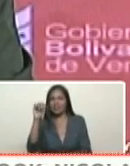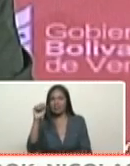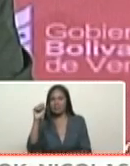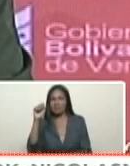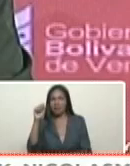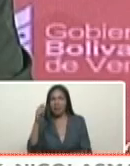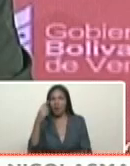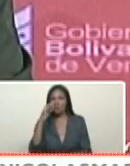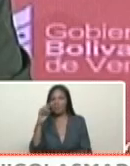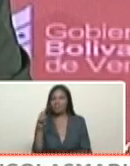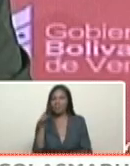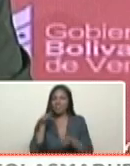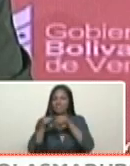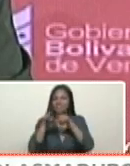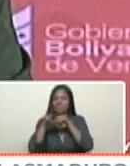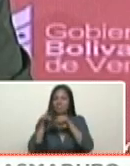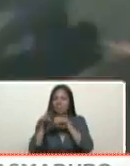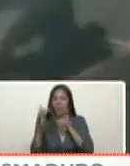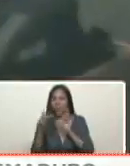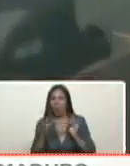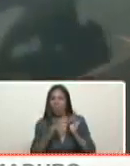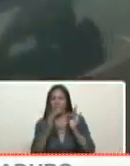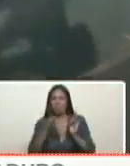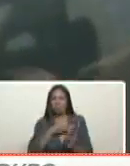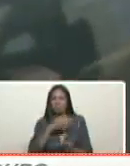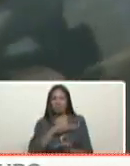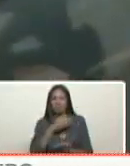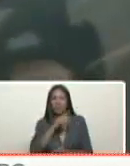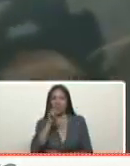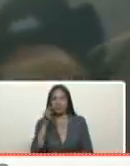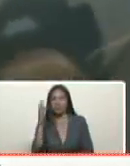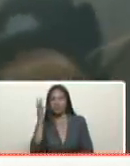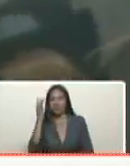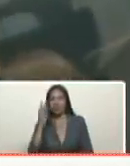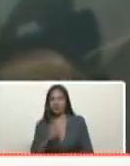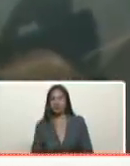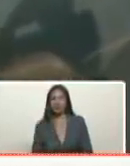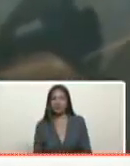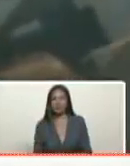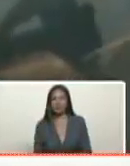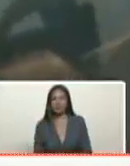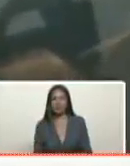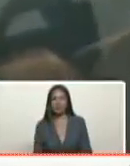Ustedes son chismosos, ¿vale? Eso es por las redes sociales. Por las redes sociales. ¿Ah?